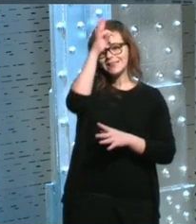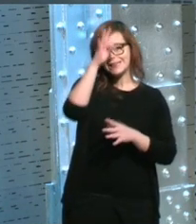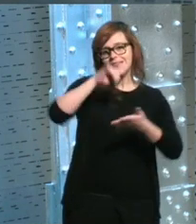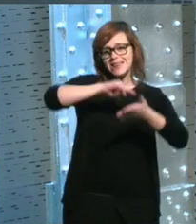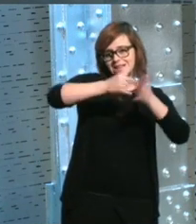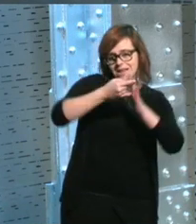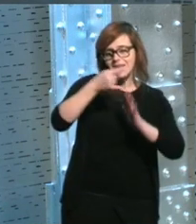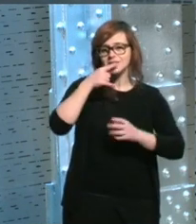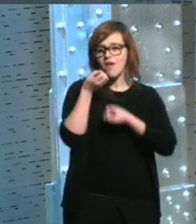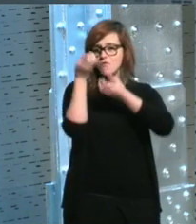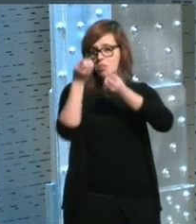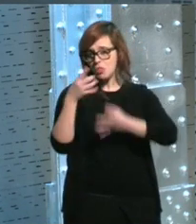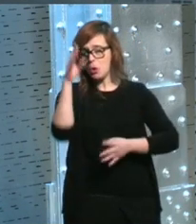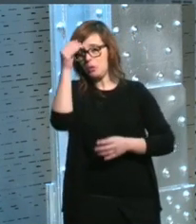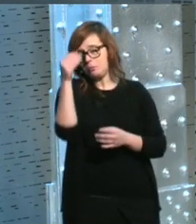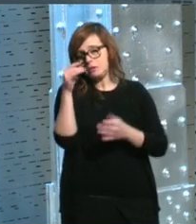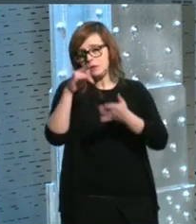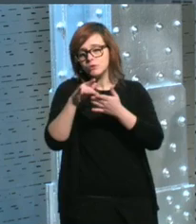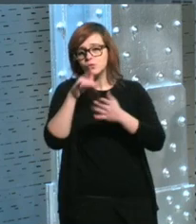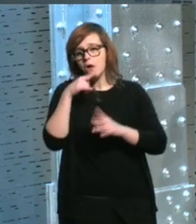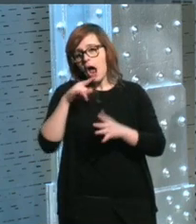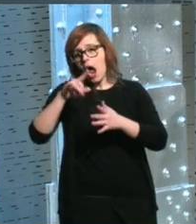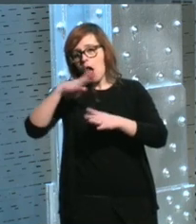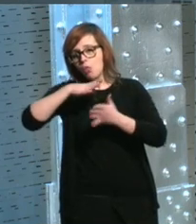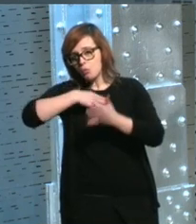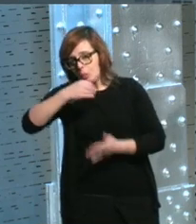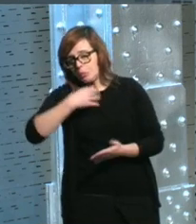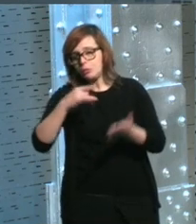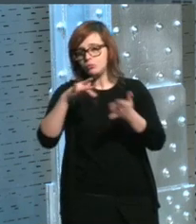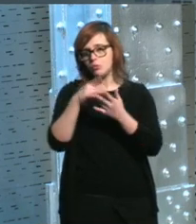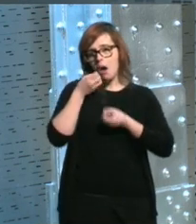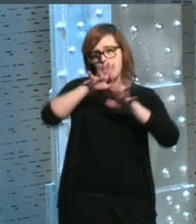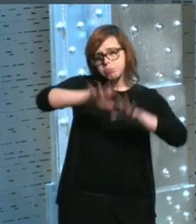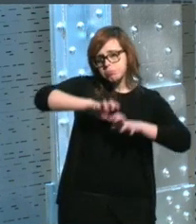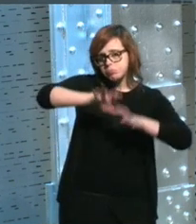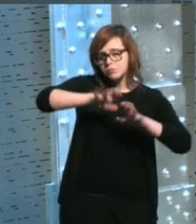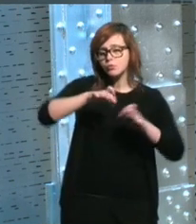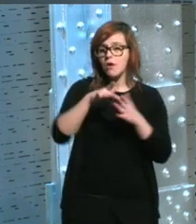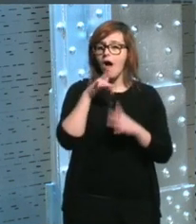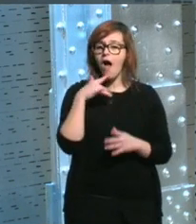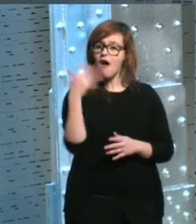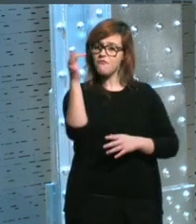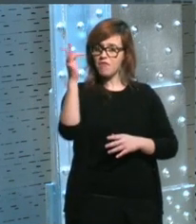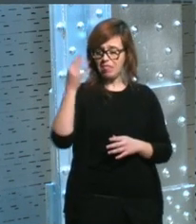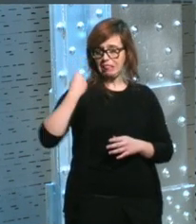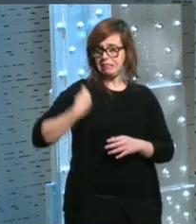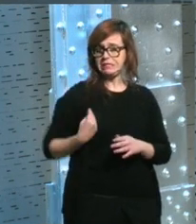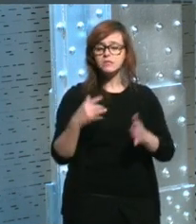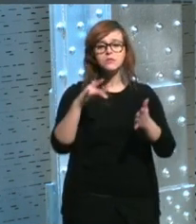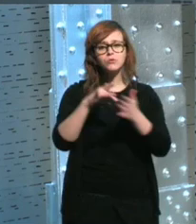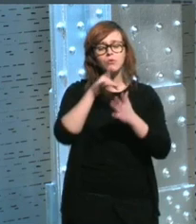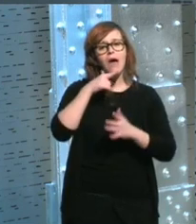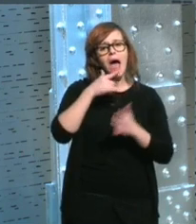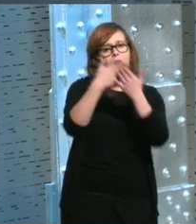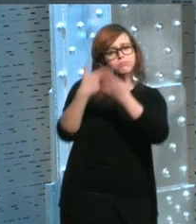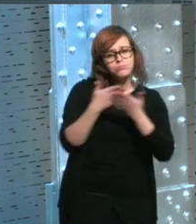vidas. Tras visitar más de 30 ciudades en distintos continentes, Francis ha podido estudiar y comparar las diferentes alternativas y